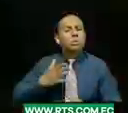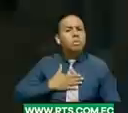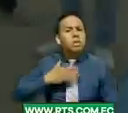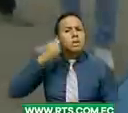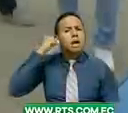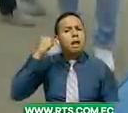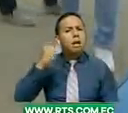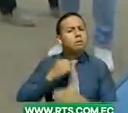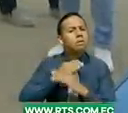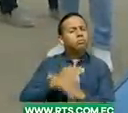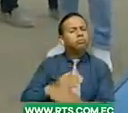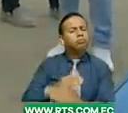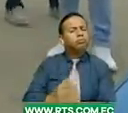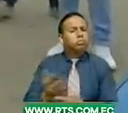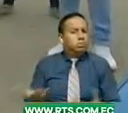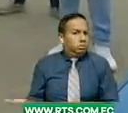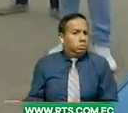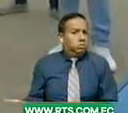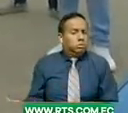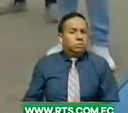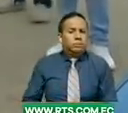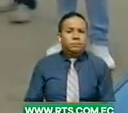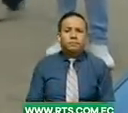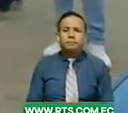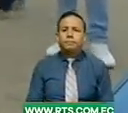derechos. Informó Julio César Sábado.